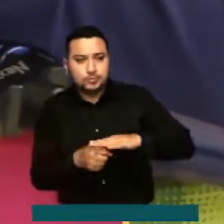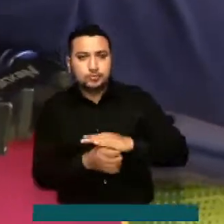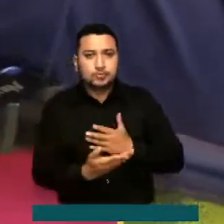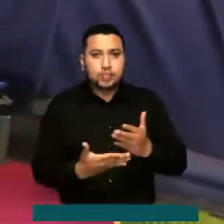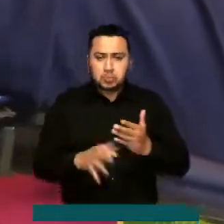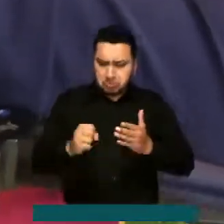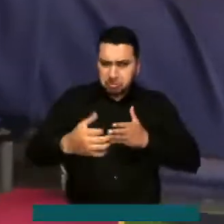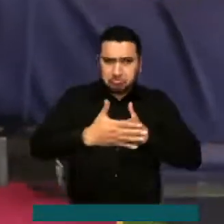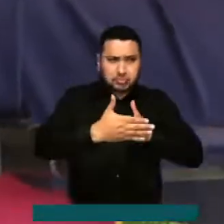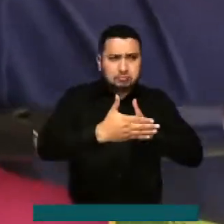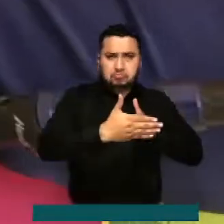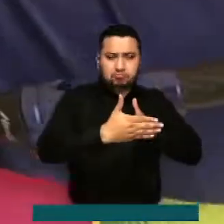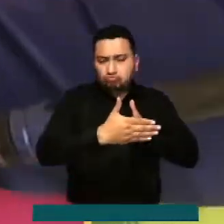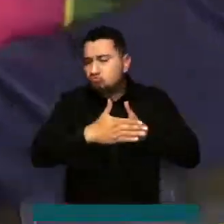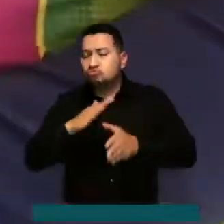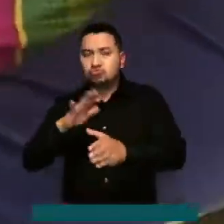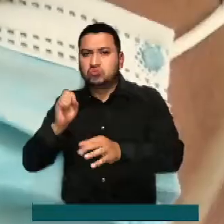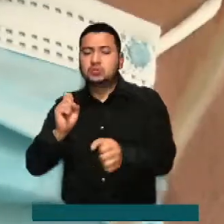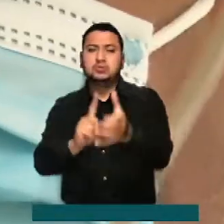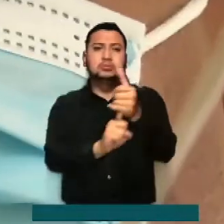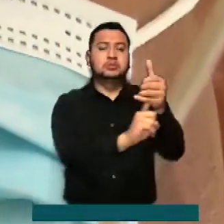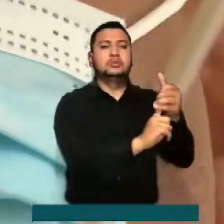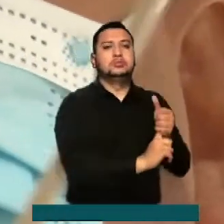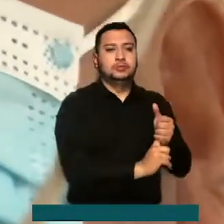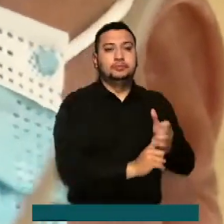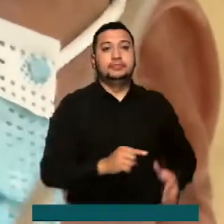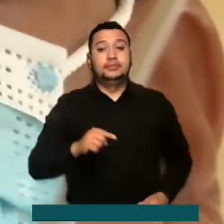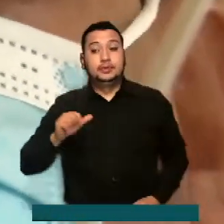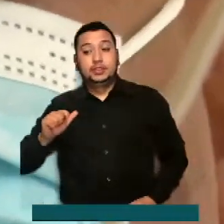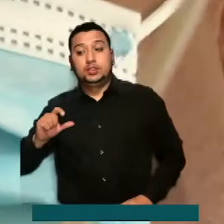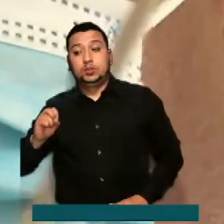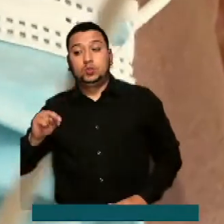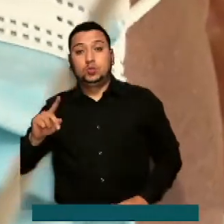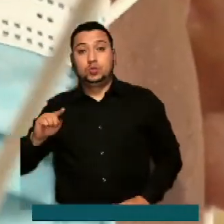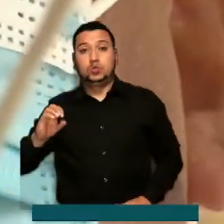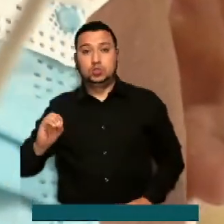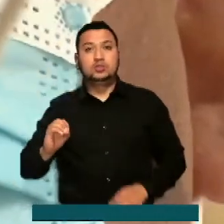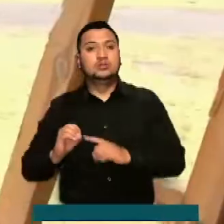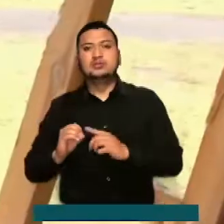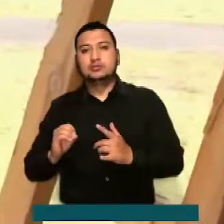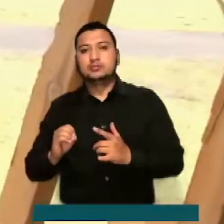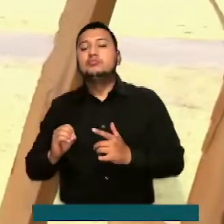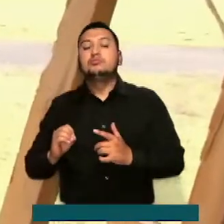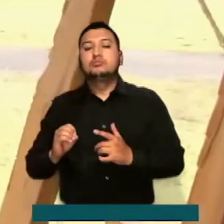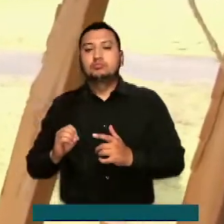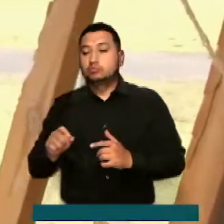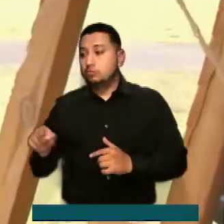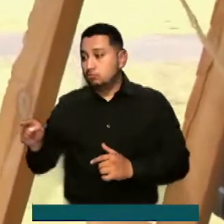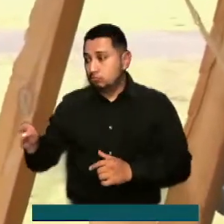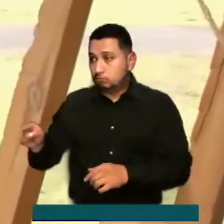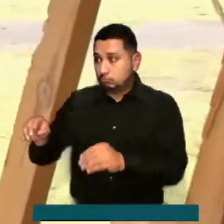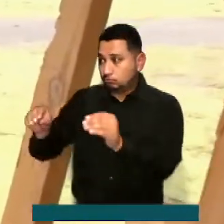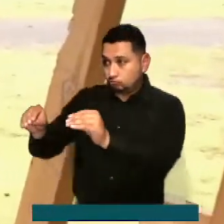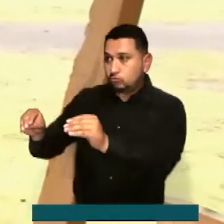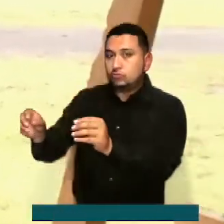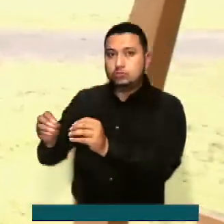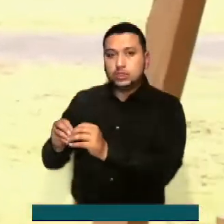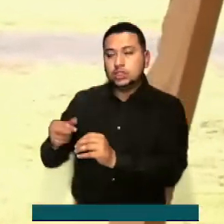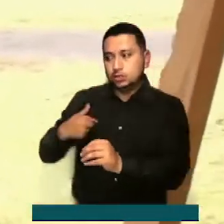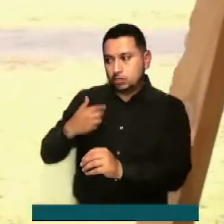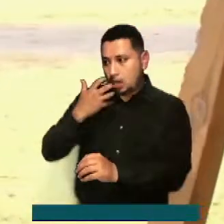de apoyar a los instructores que preparan nuevos talentos mientras ellos enseñan la práctica en los preparan llevando a cabo calentamientos